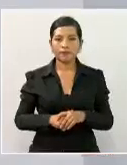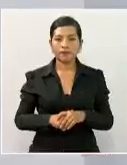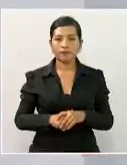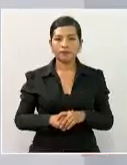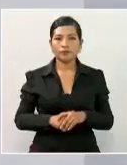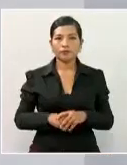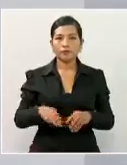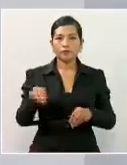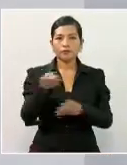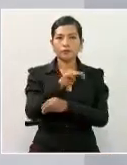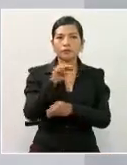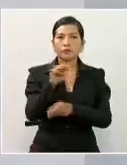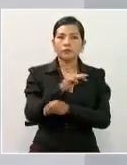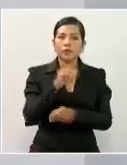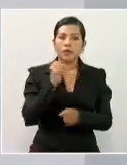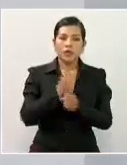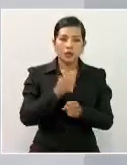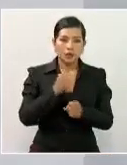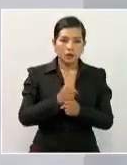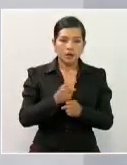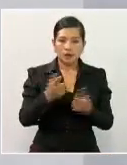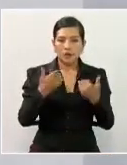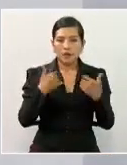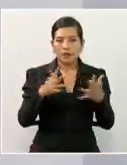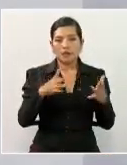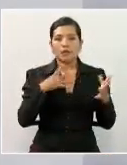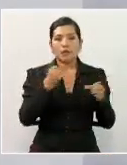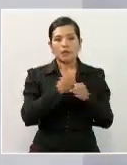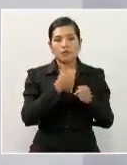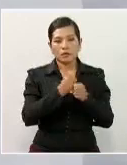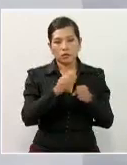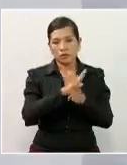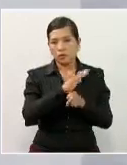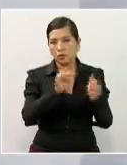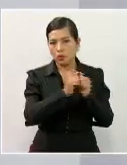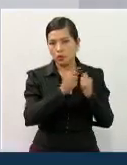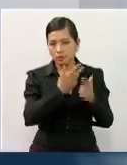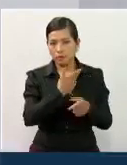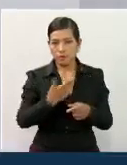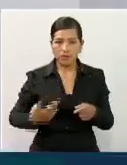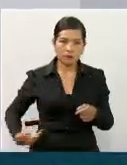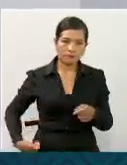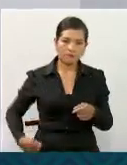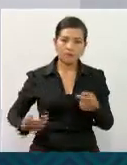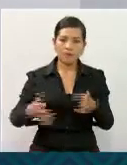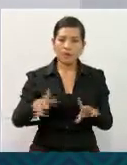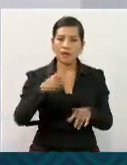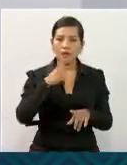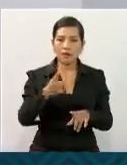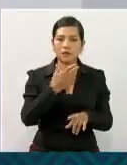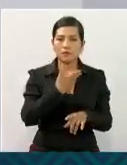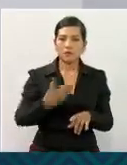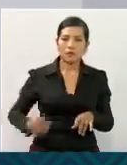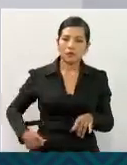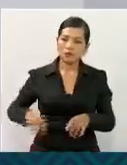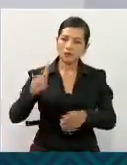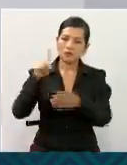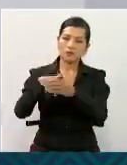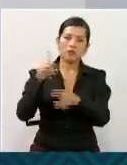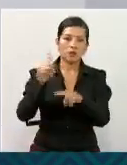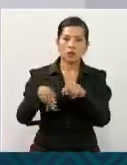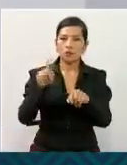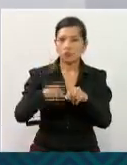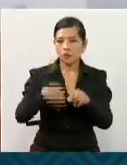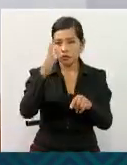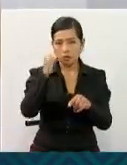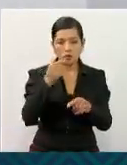La ministra de Trabajo tiene la posición que tiene nuestro presidente, ¿no? Nuestro presidente ha confirmado que no va a asistir porque las entidades matrices,